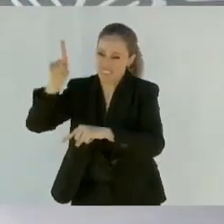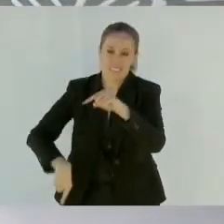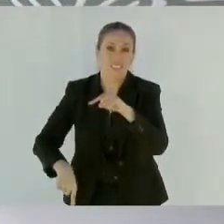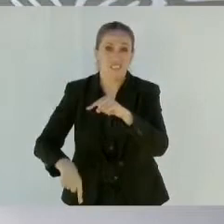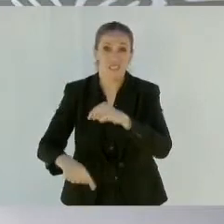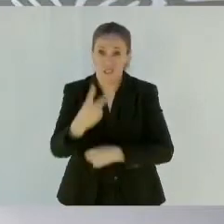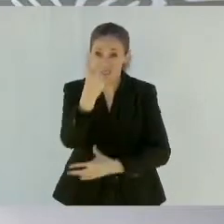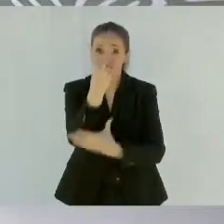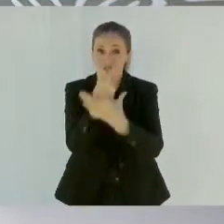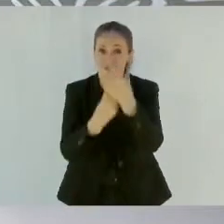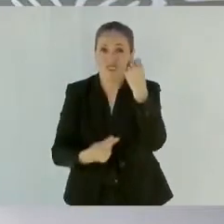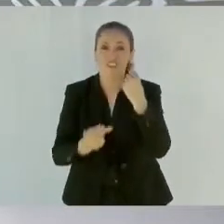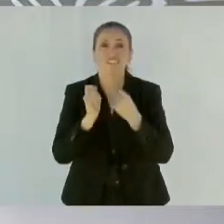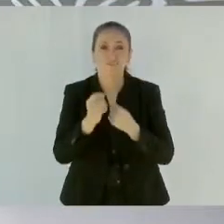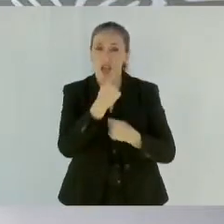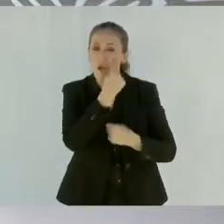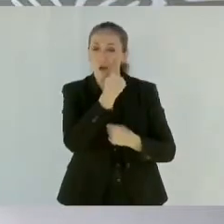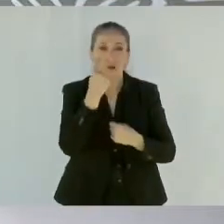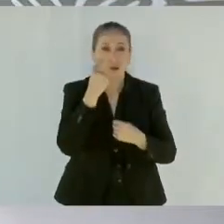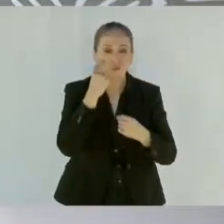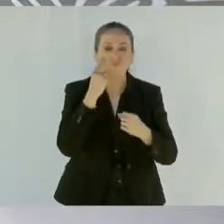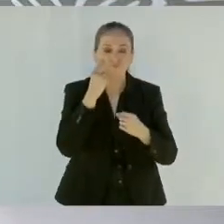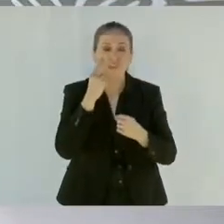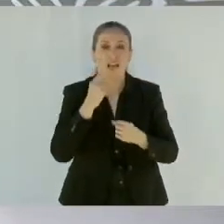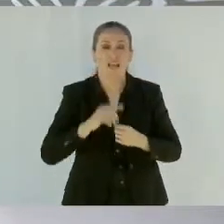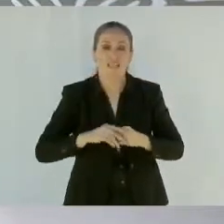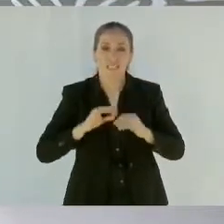permitir el renacimiento de México.